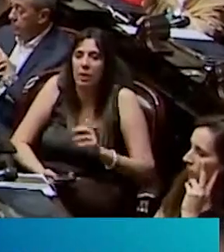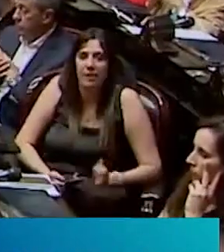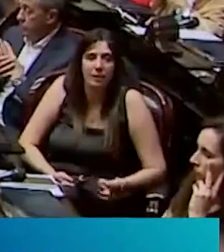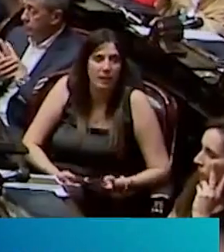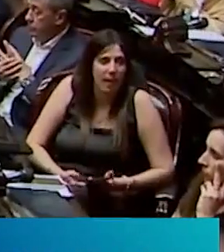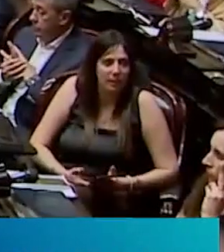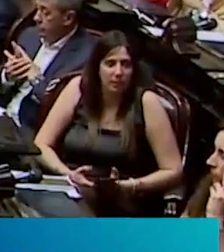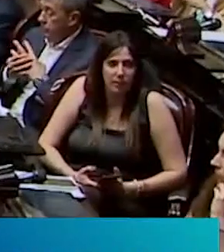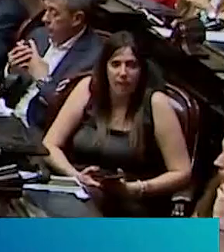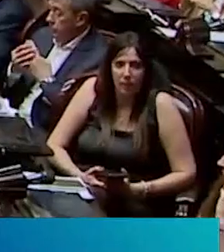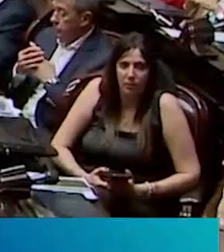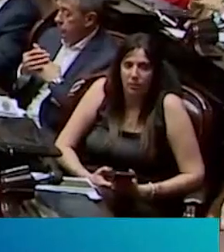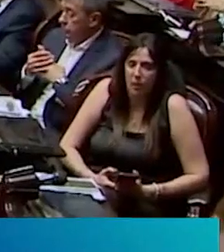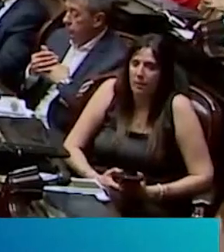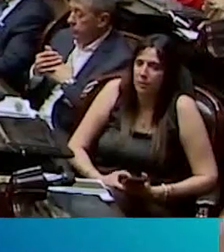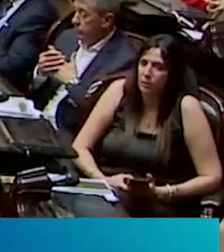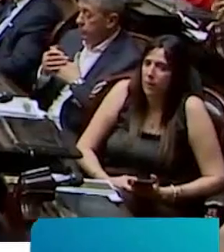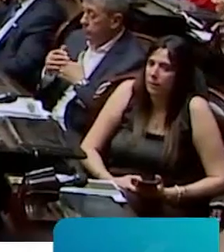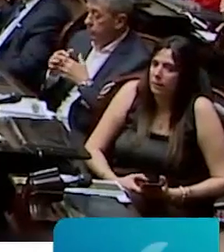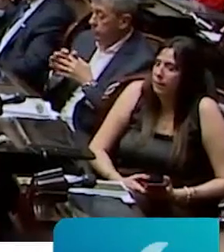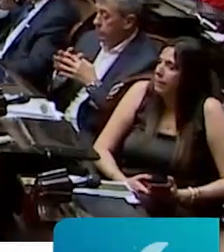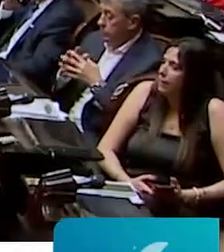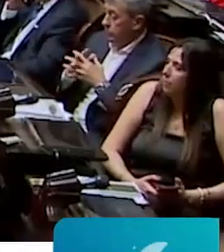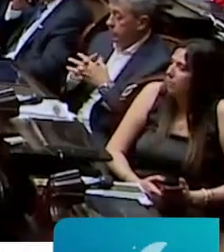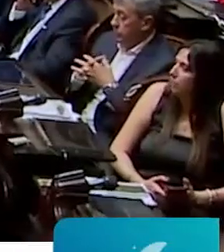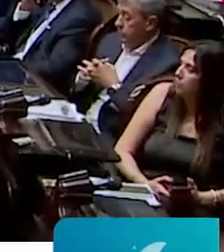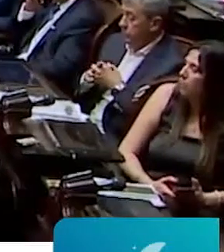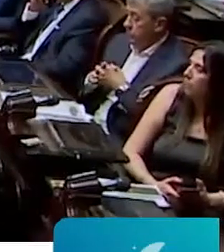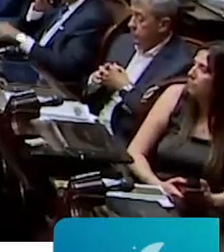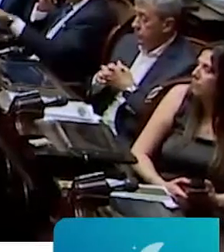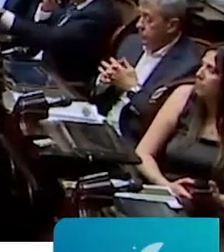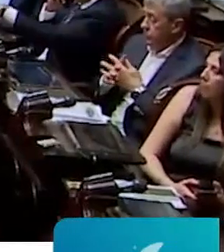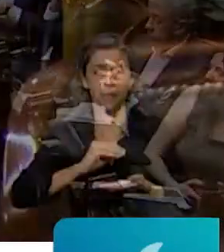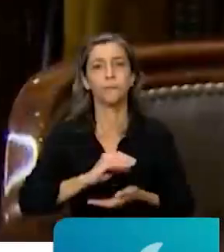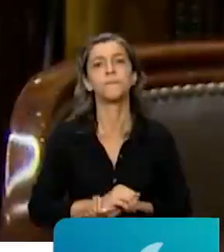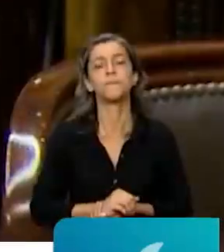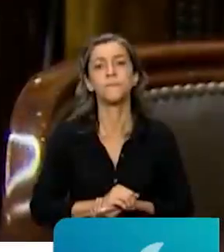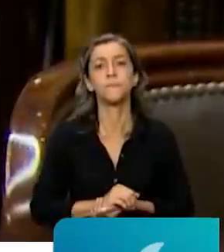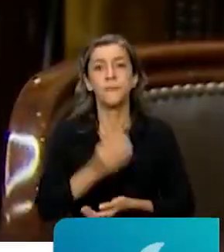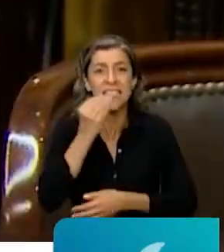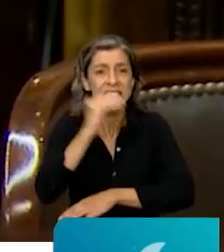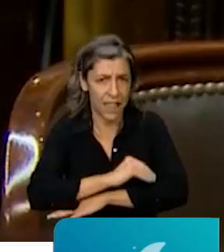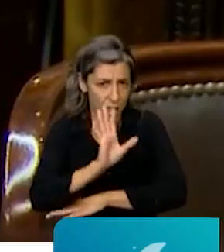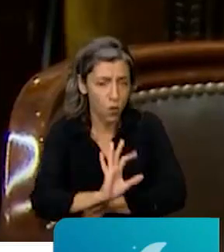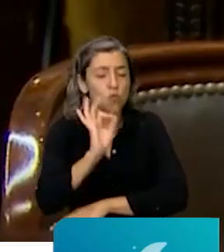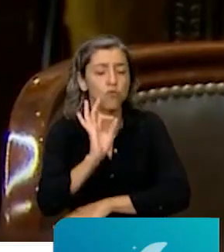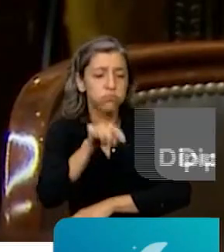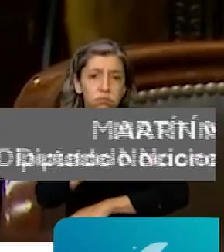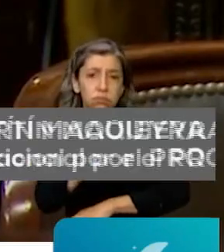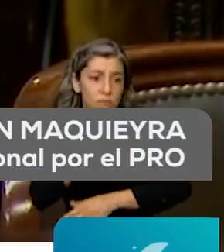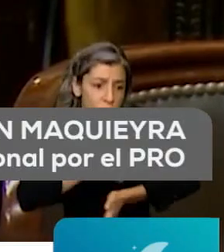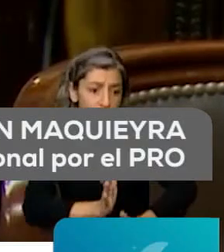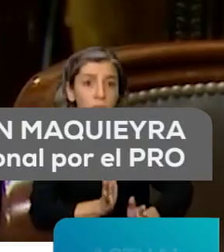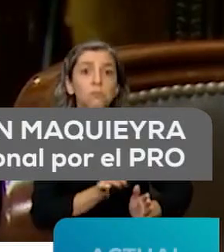maltrato infantil. Escuchamos al autor del proyecto en el Congreso de la Nación. Abigail estaba institucionalizada. Había